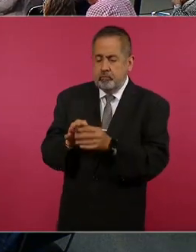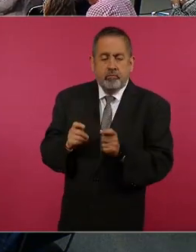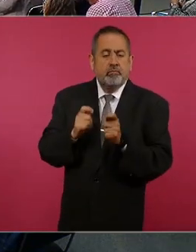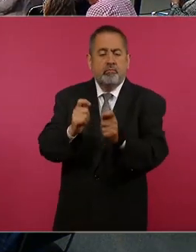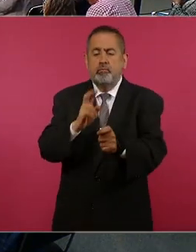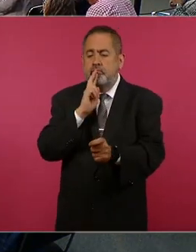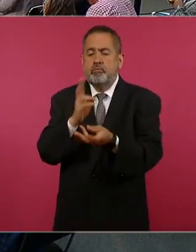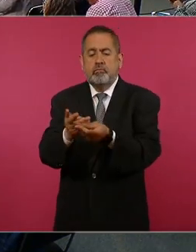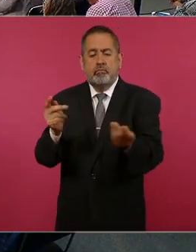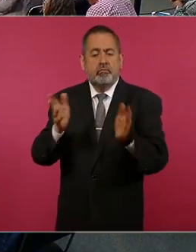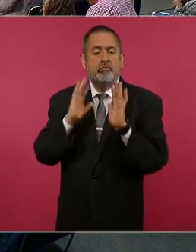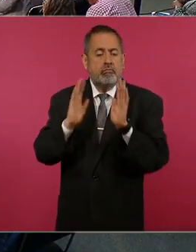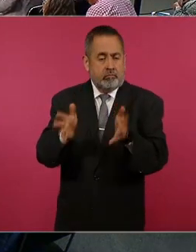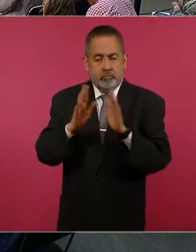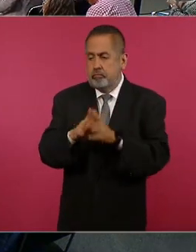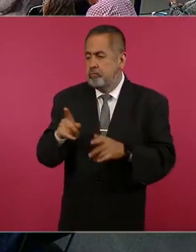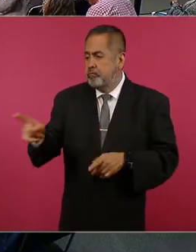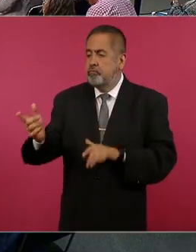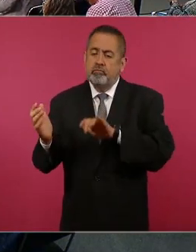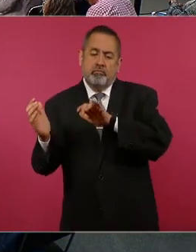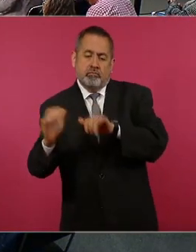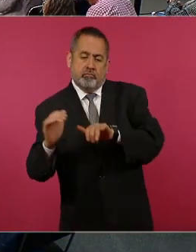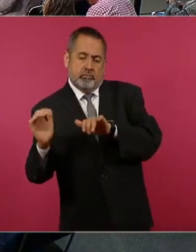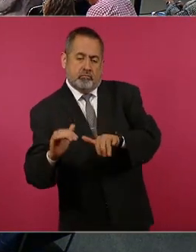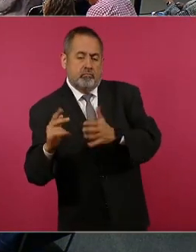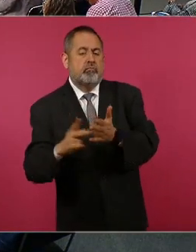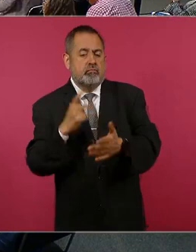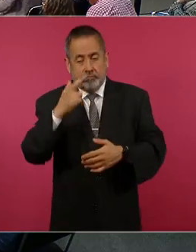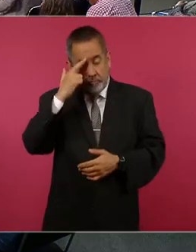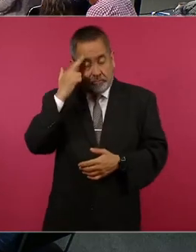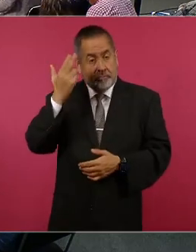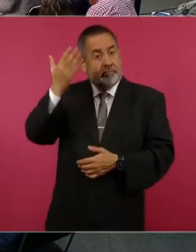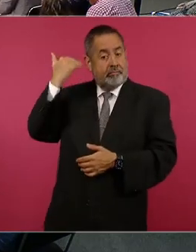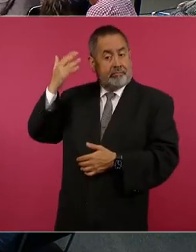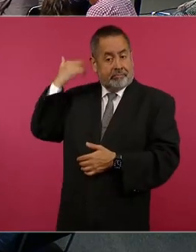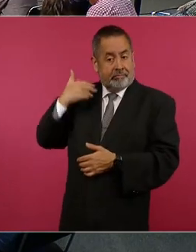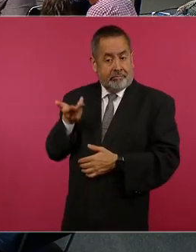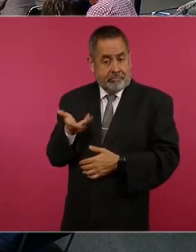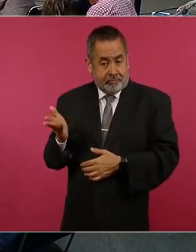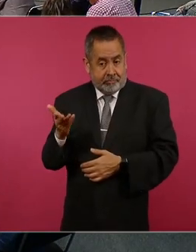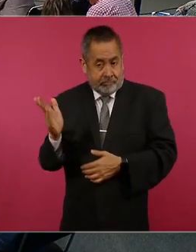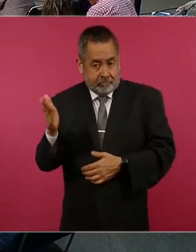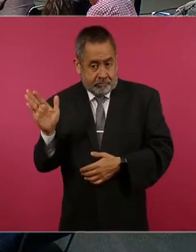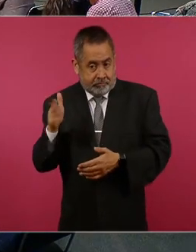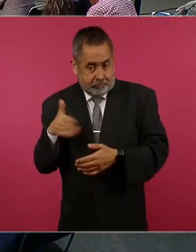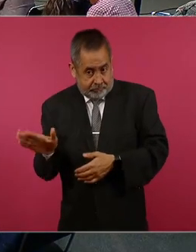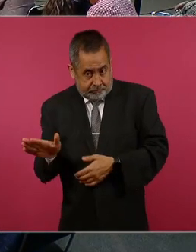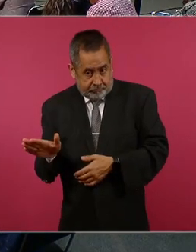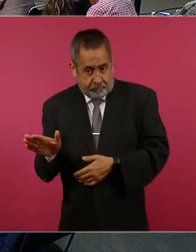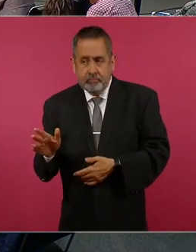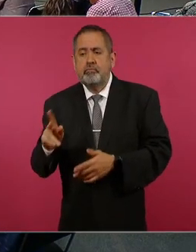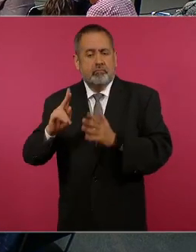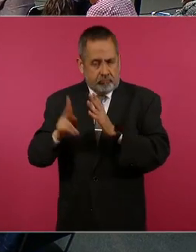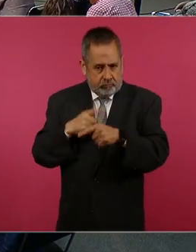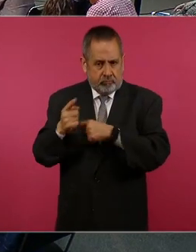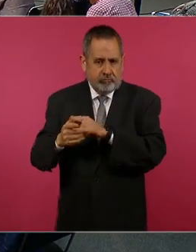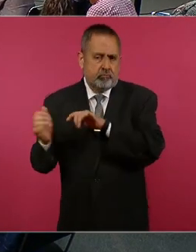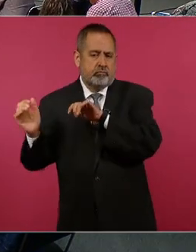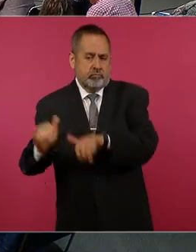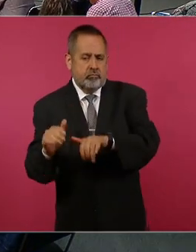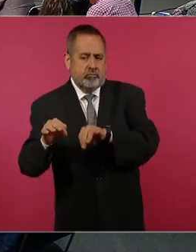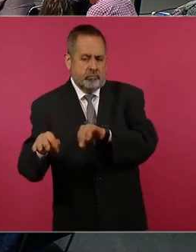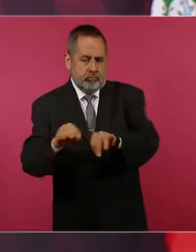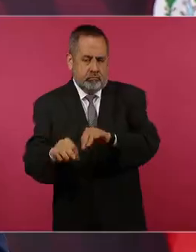prácticamente fueron reinstalados todos los que fueron despedidos por oponerse a la